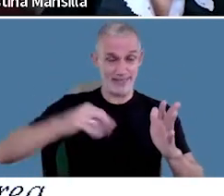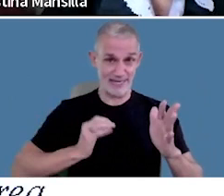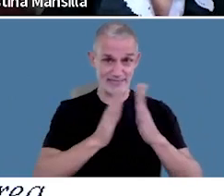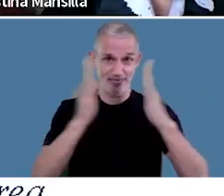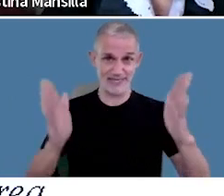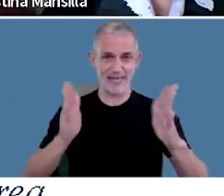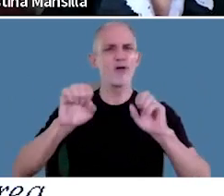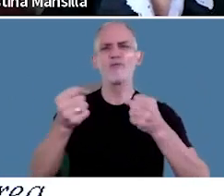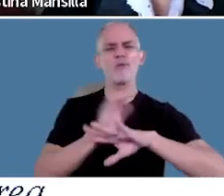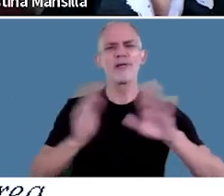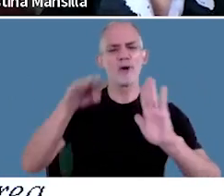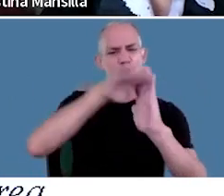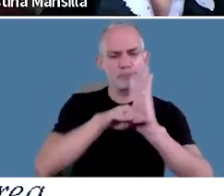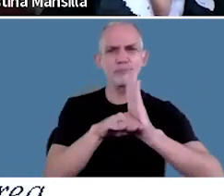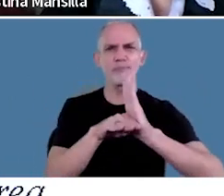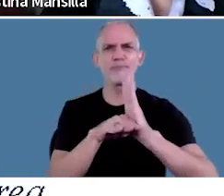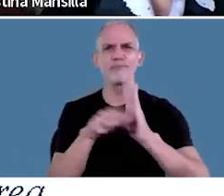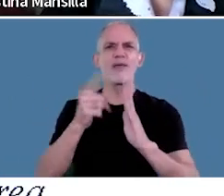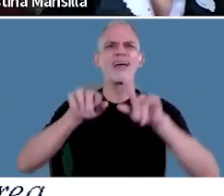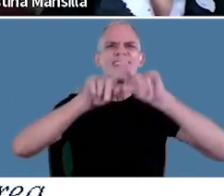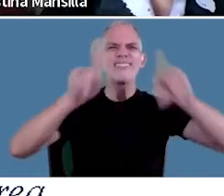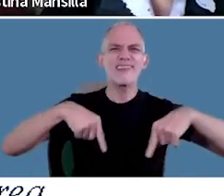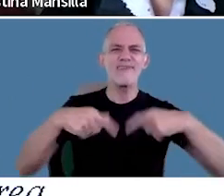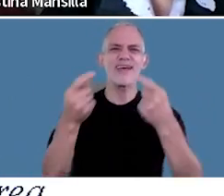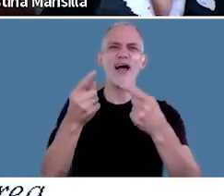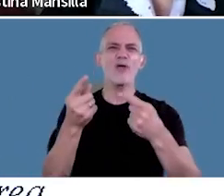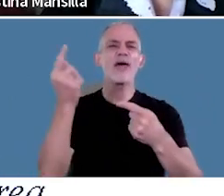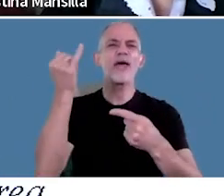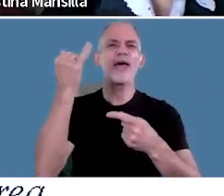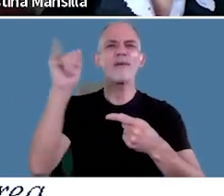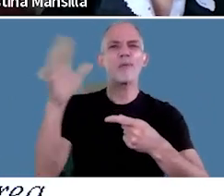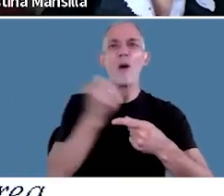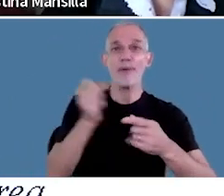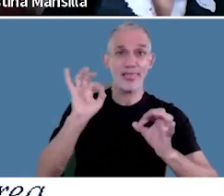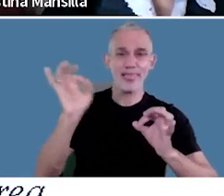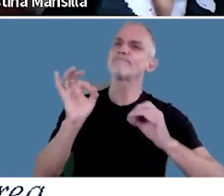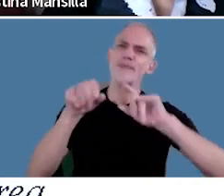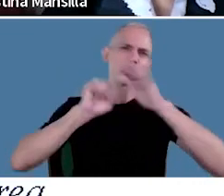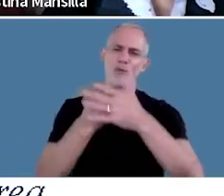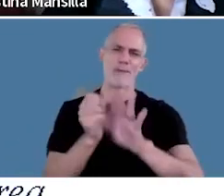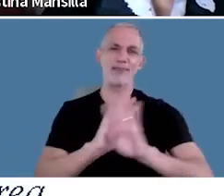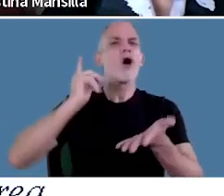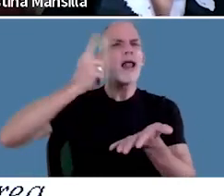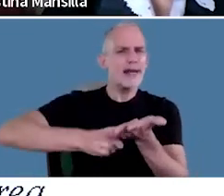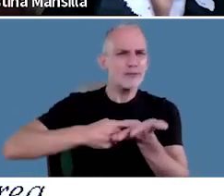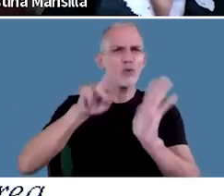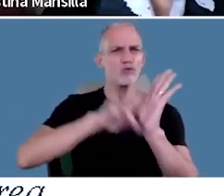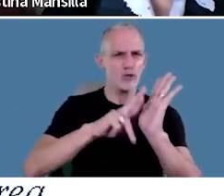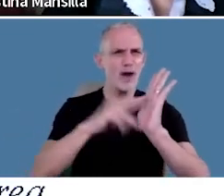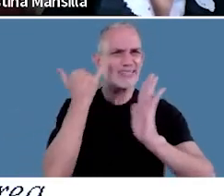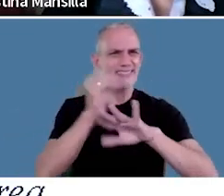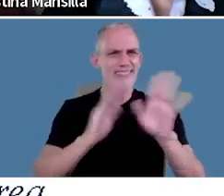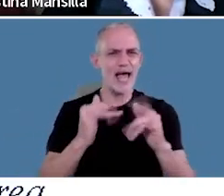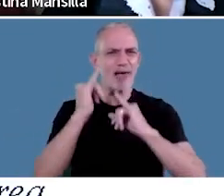la aplicación de certificados de no retención. Más allá de que las resoluciones mencionadas tienen su